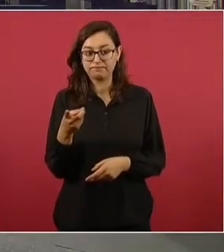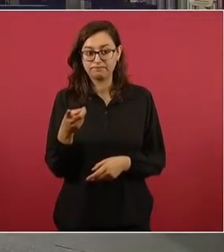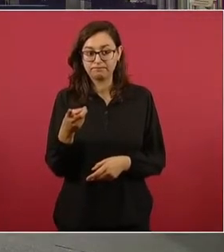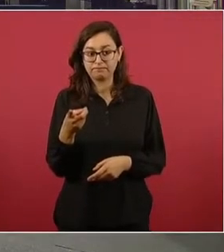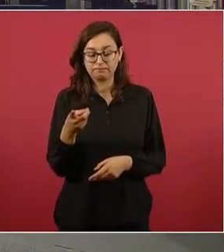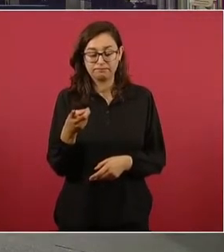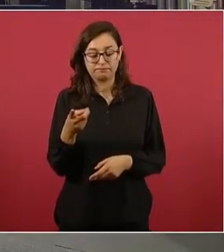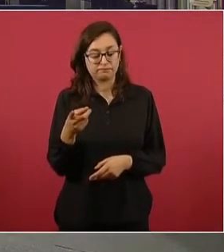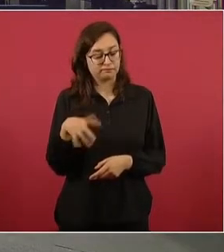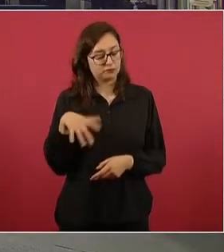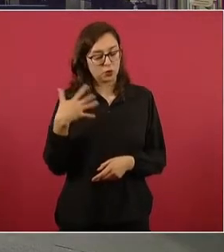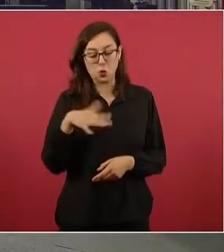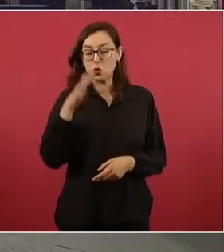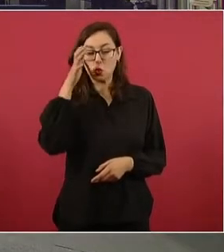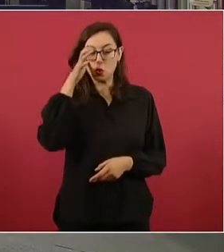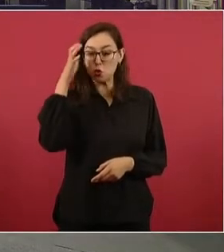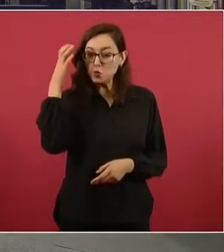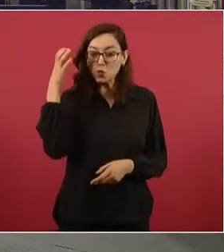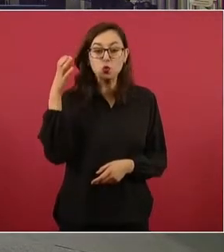manera brutal: